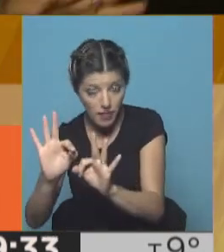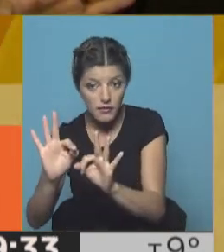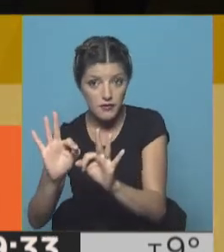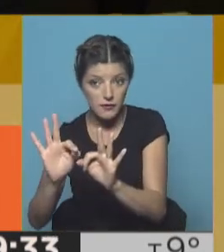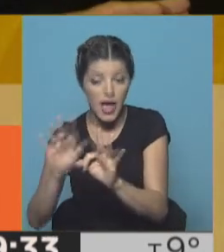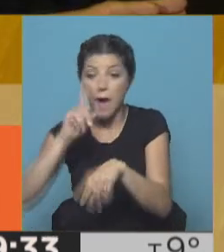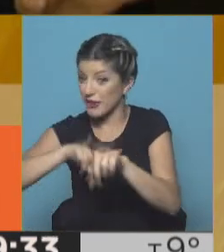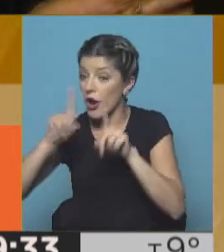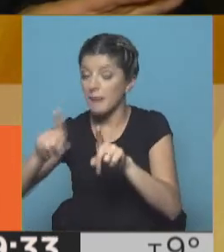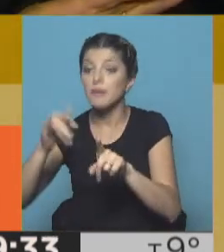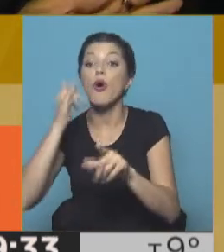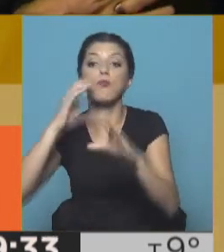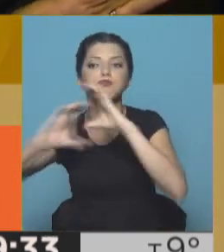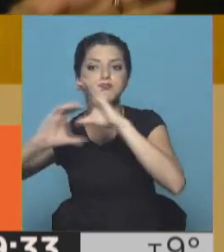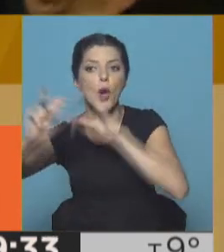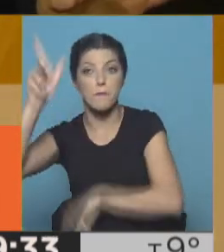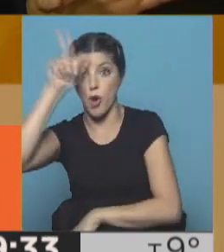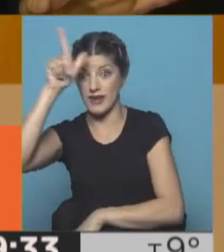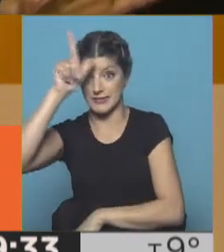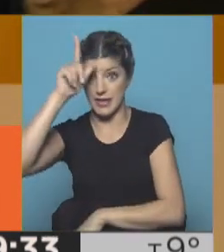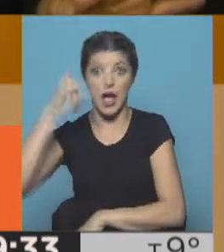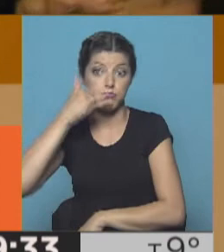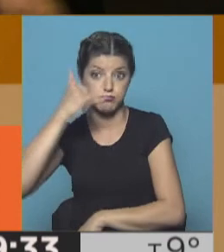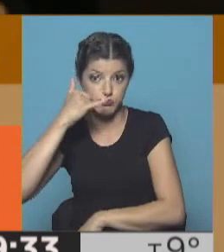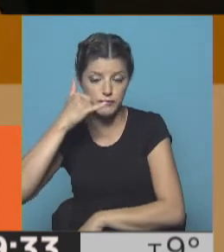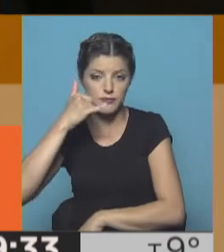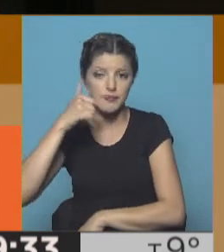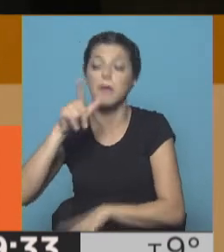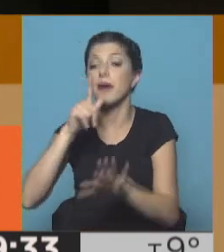teniendo en estos momentos la comunicación con la policía, que tendría las últimas novedades sobre el caso.